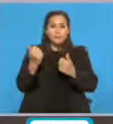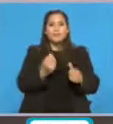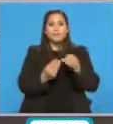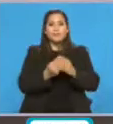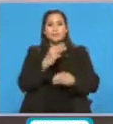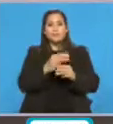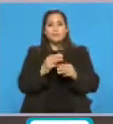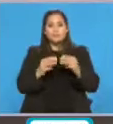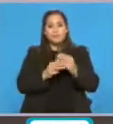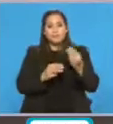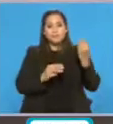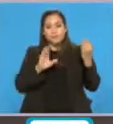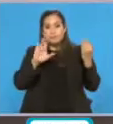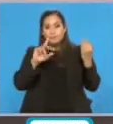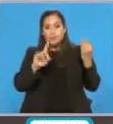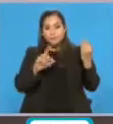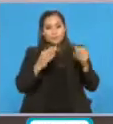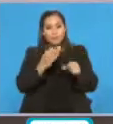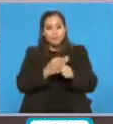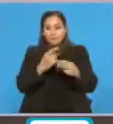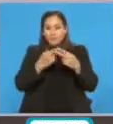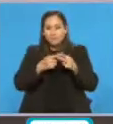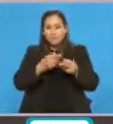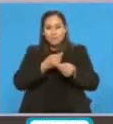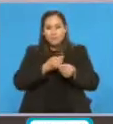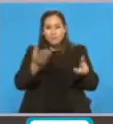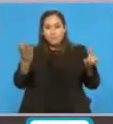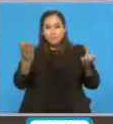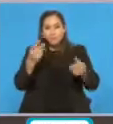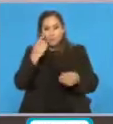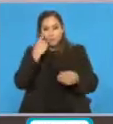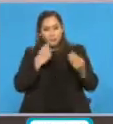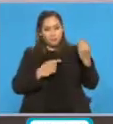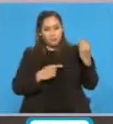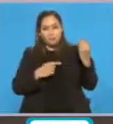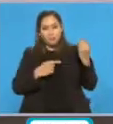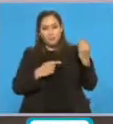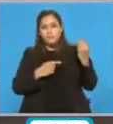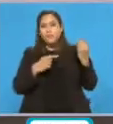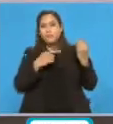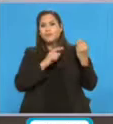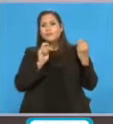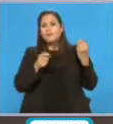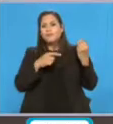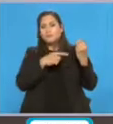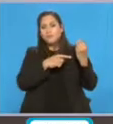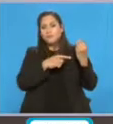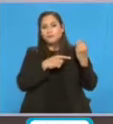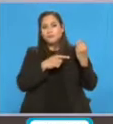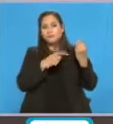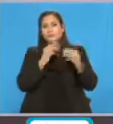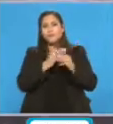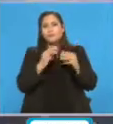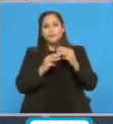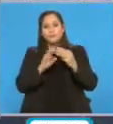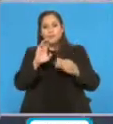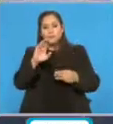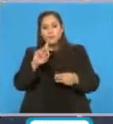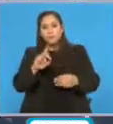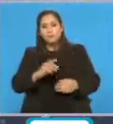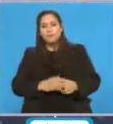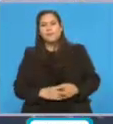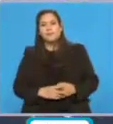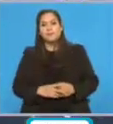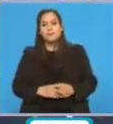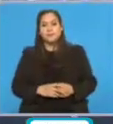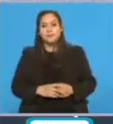material discográfico en pleno vuelo. Chéquelo bien usted. Ahí está, de este lado. Cuéntenme de este material discográfico.